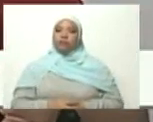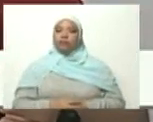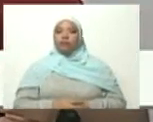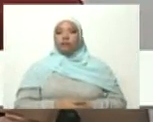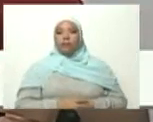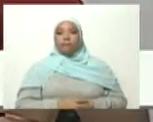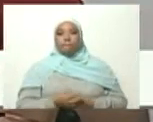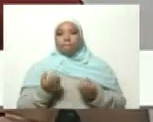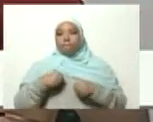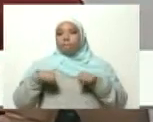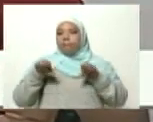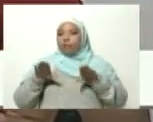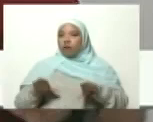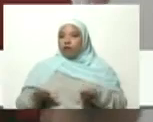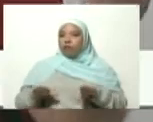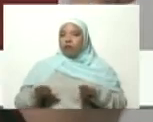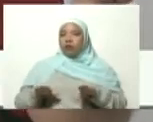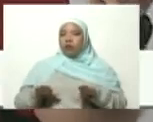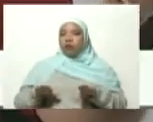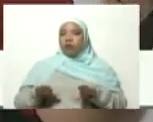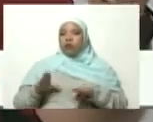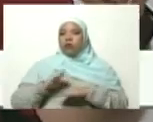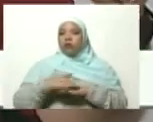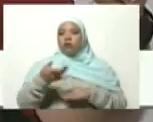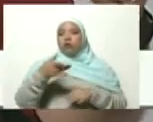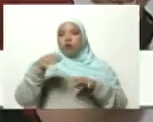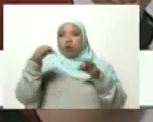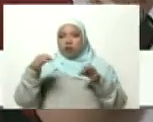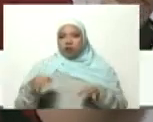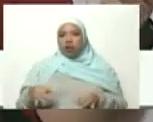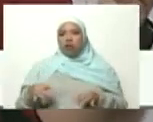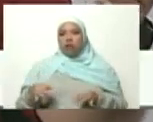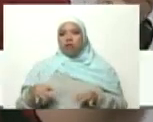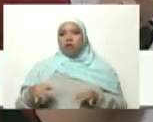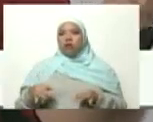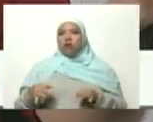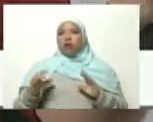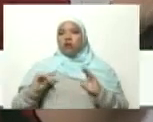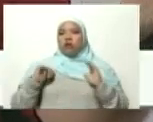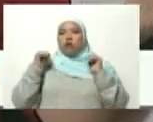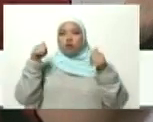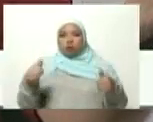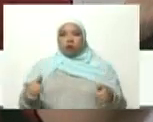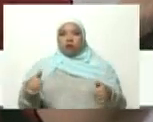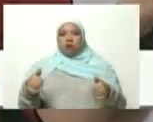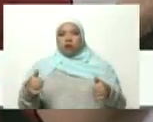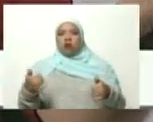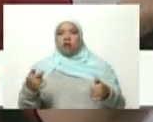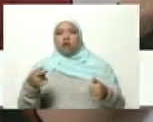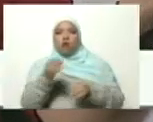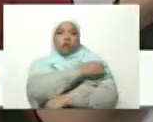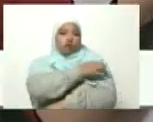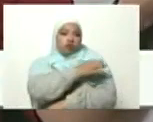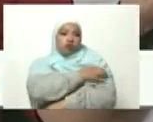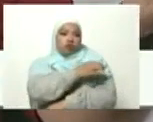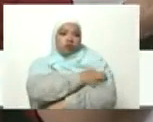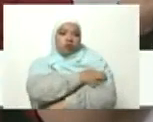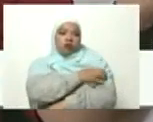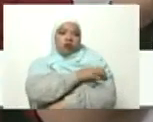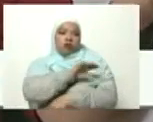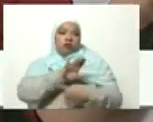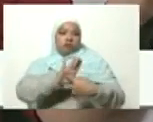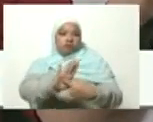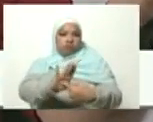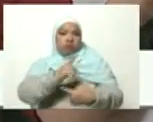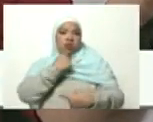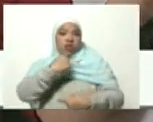rendir. Por eso también tiene su origen en que estos sectores opositores, así se lo han dicho a